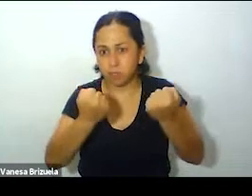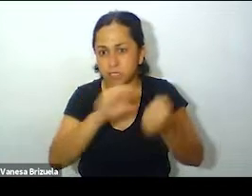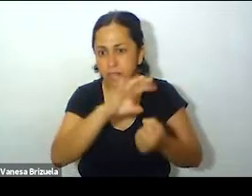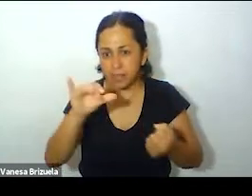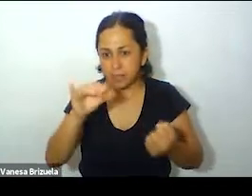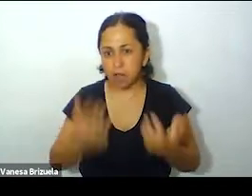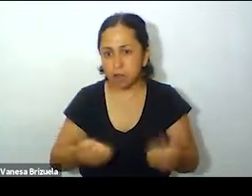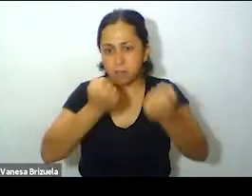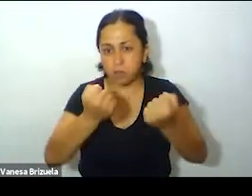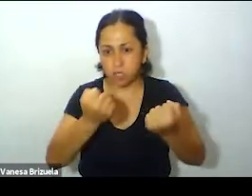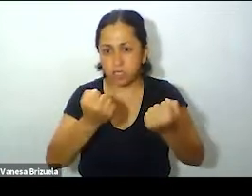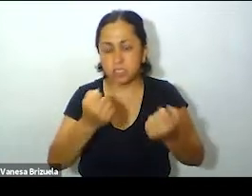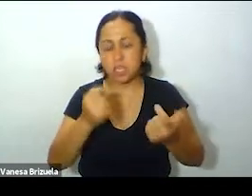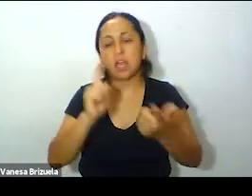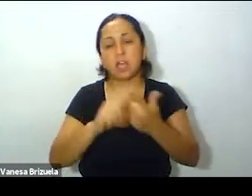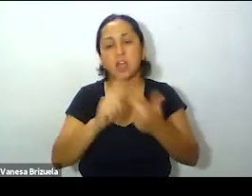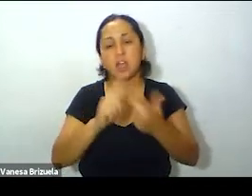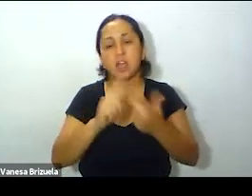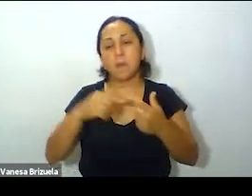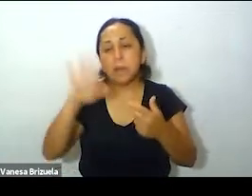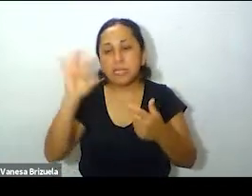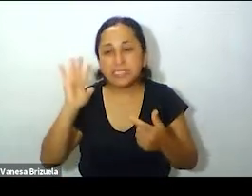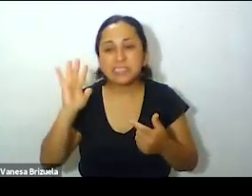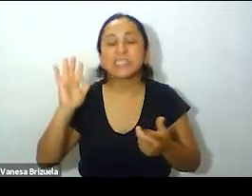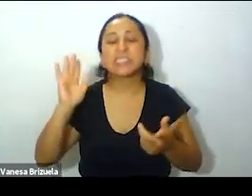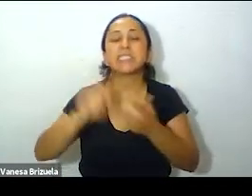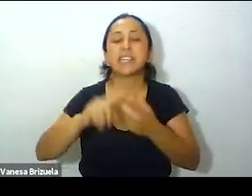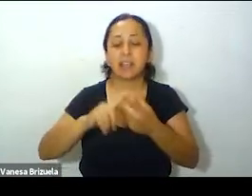potenciar o a darle mayor